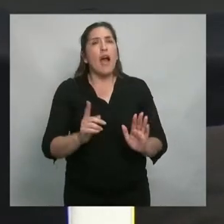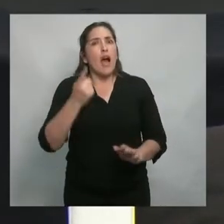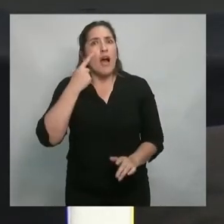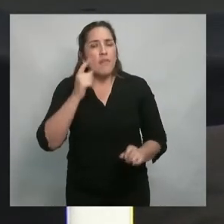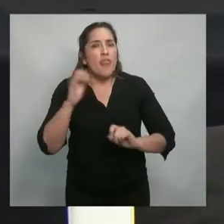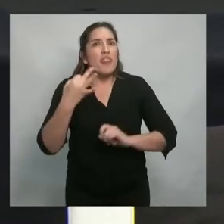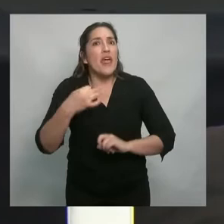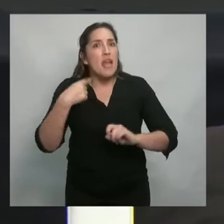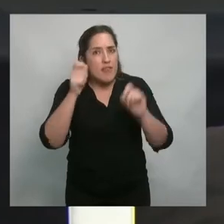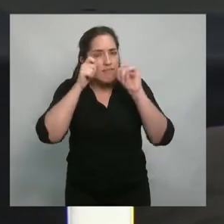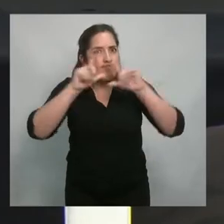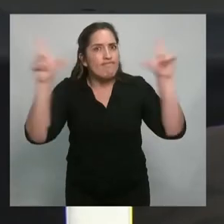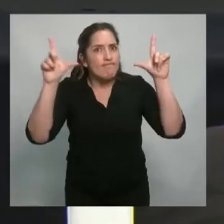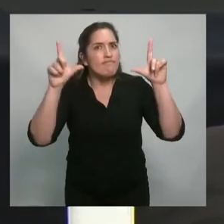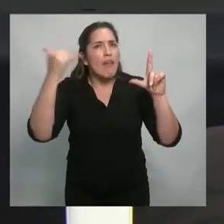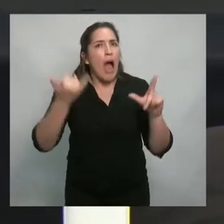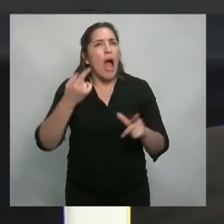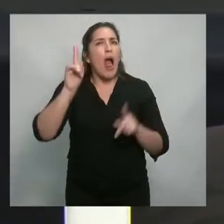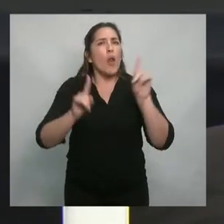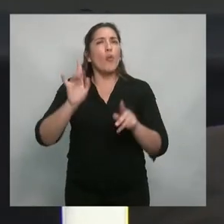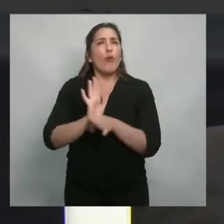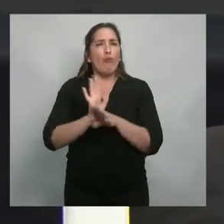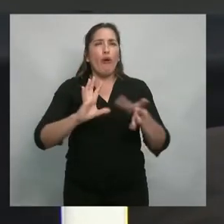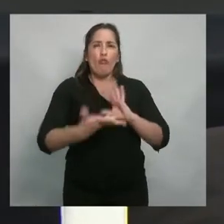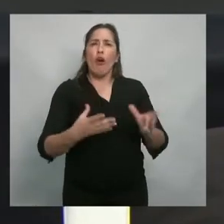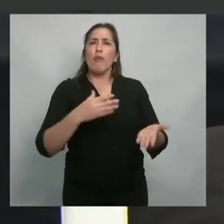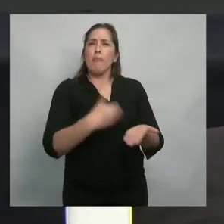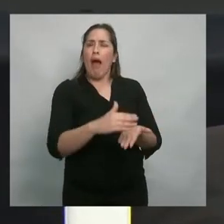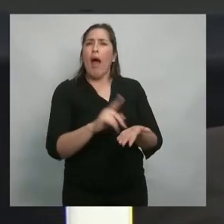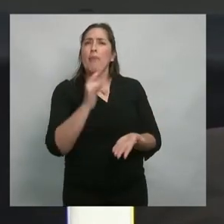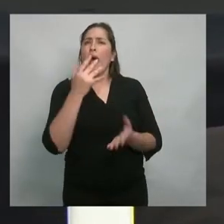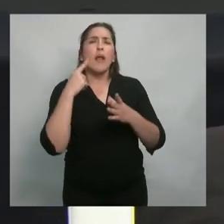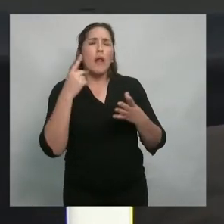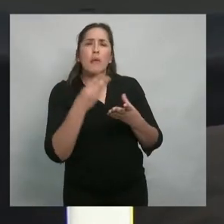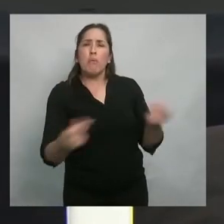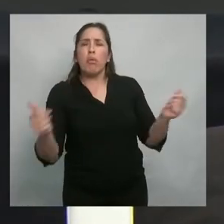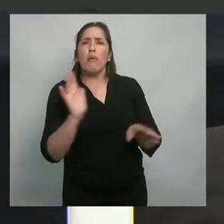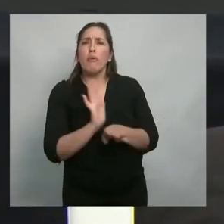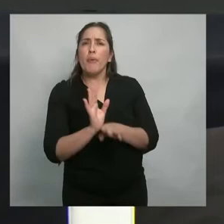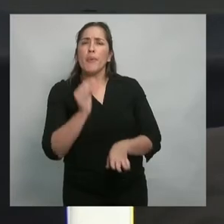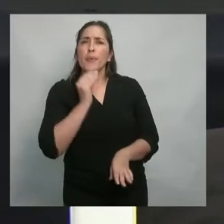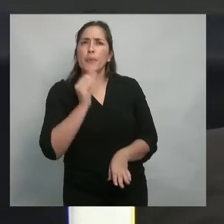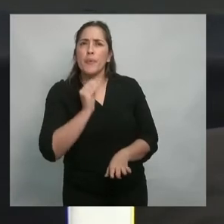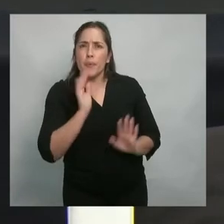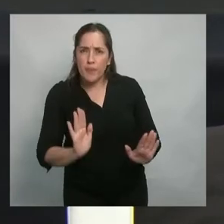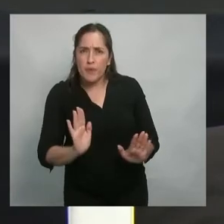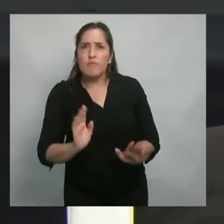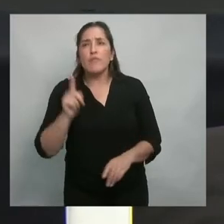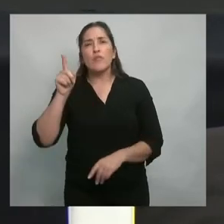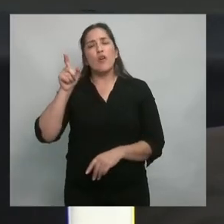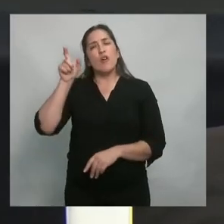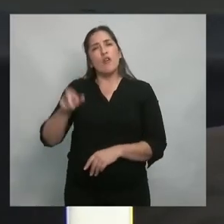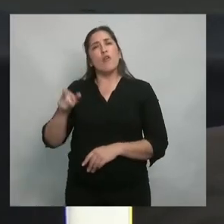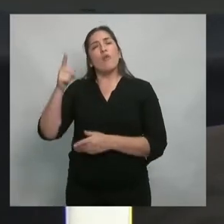racismo encubierto que es muy fuerte en nuestras sociedades, que el joven sociólogo